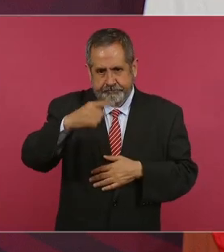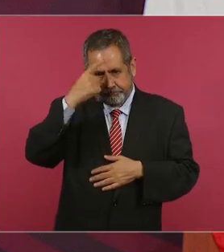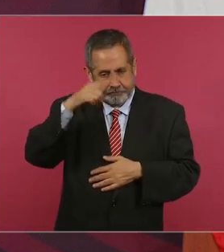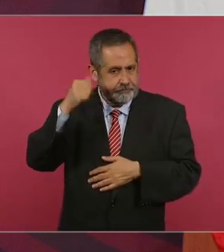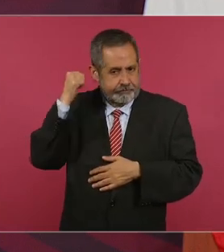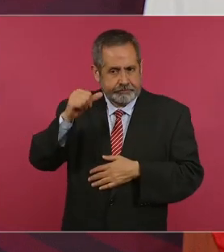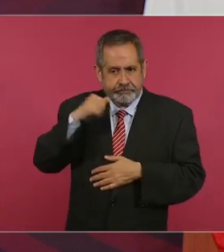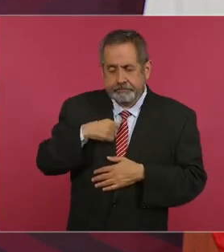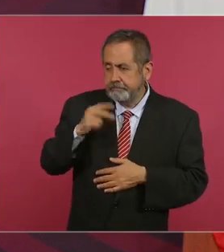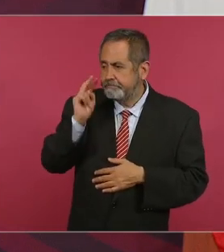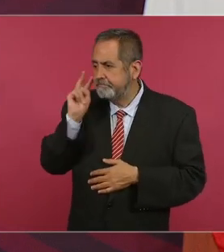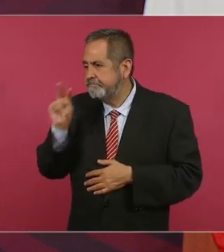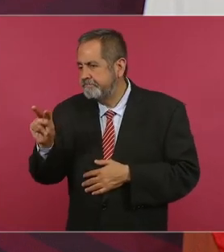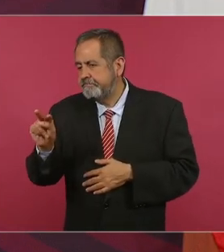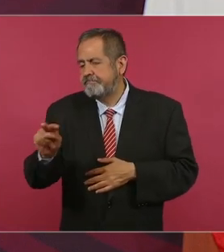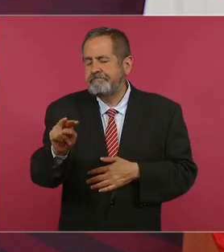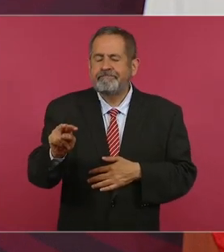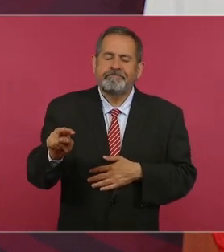Acapulco,